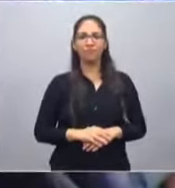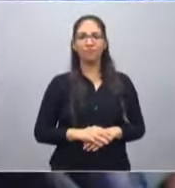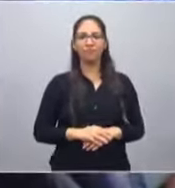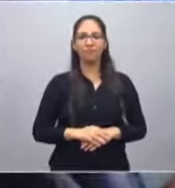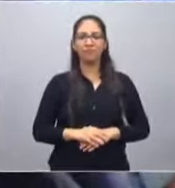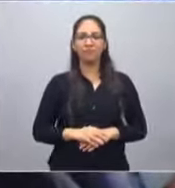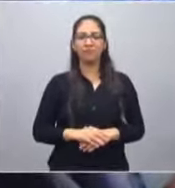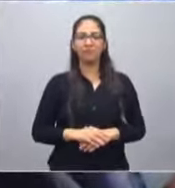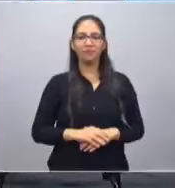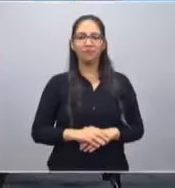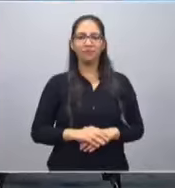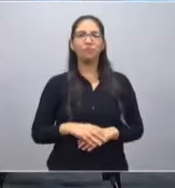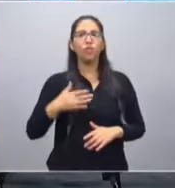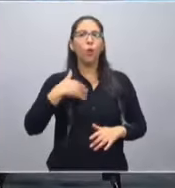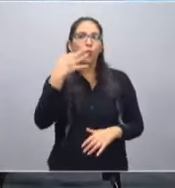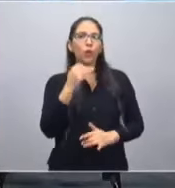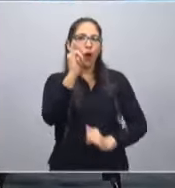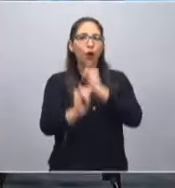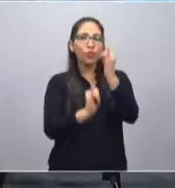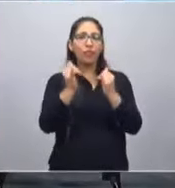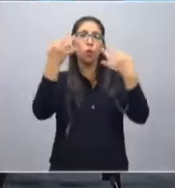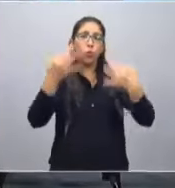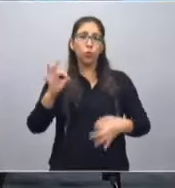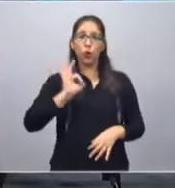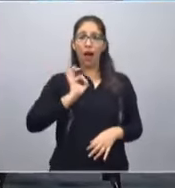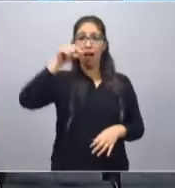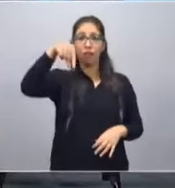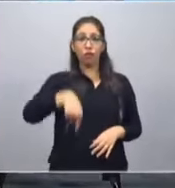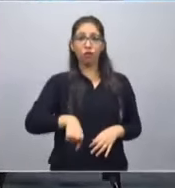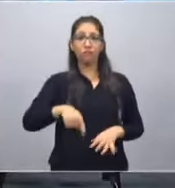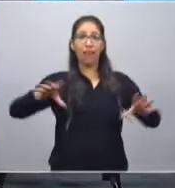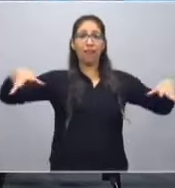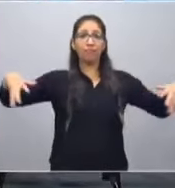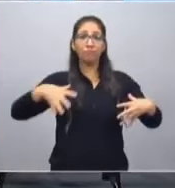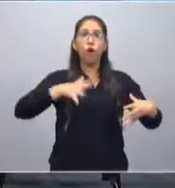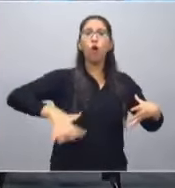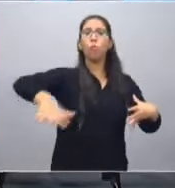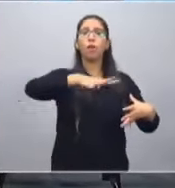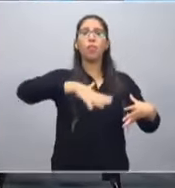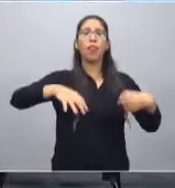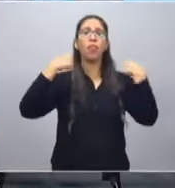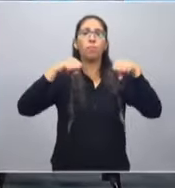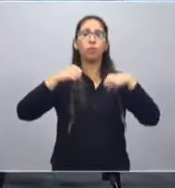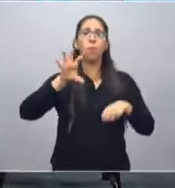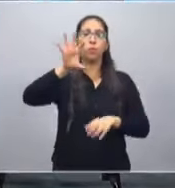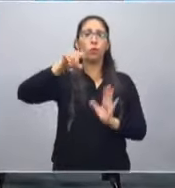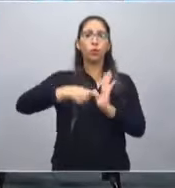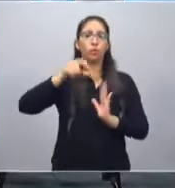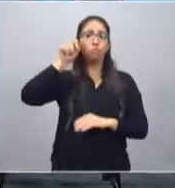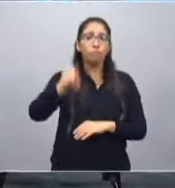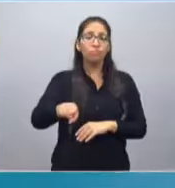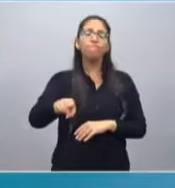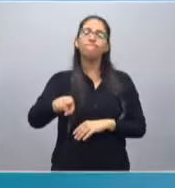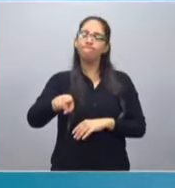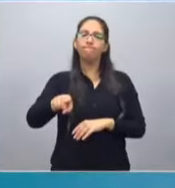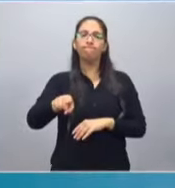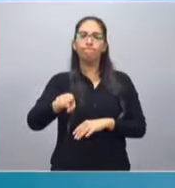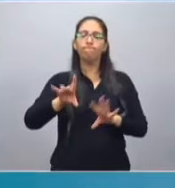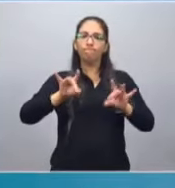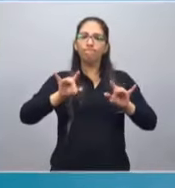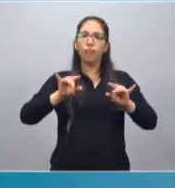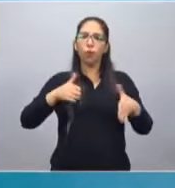laac estaba contando Julio que este año el equipo del deporte de la comunidad deportiva de la provincia de Buenos Aires está sufriendo muchas